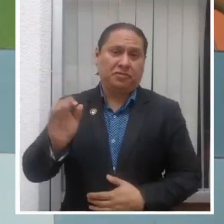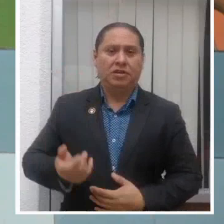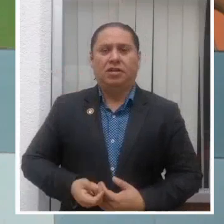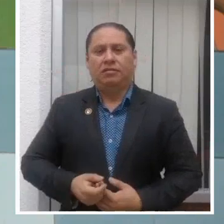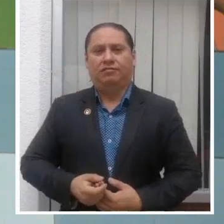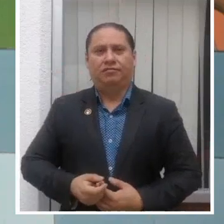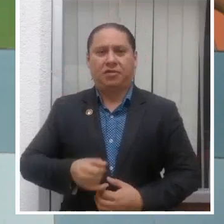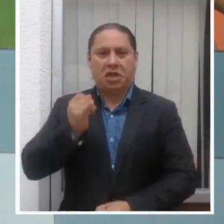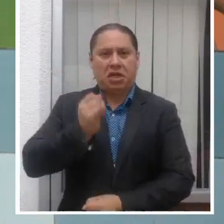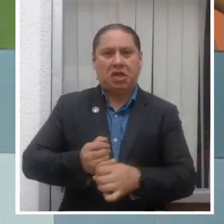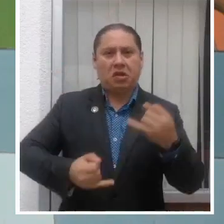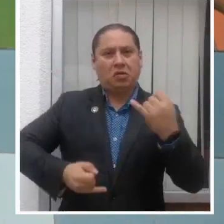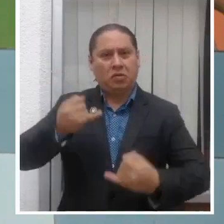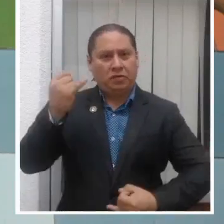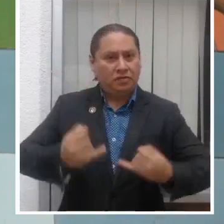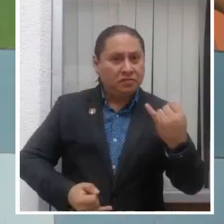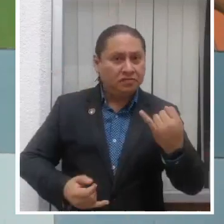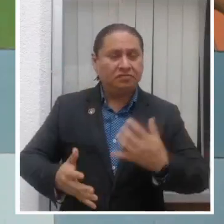vez